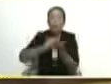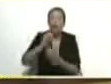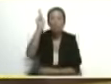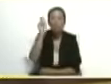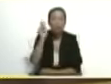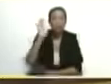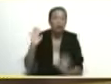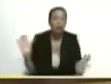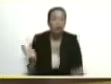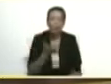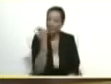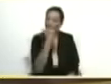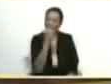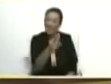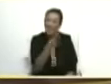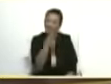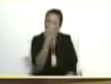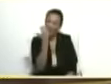No se rían.